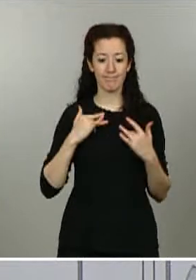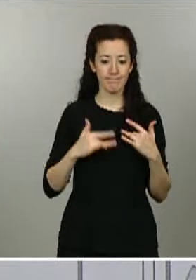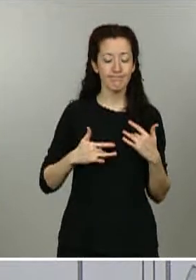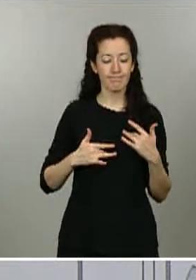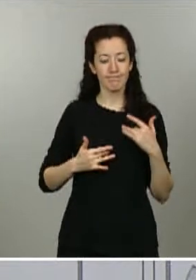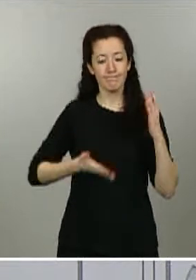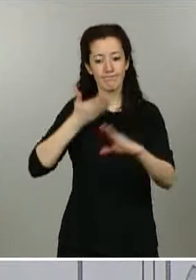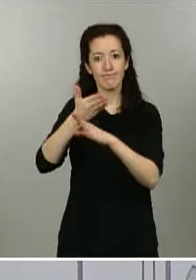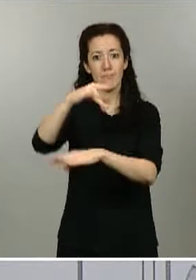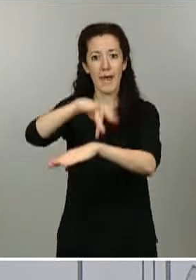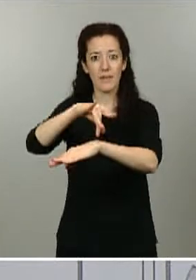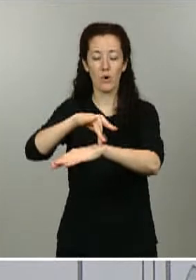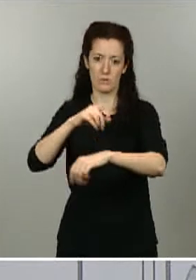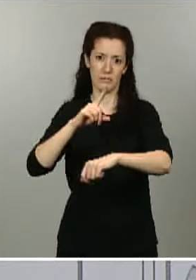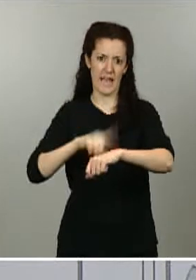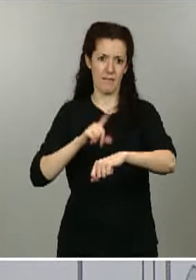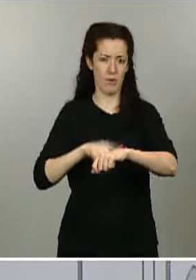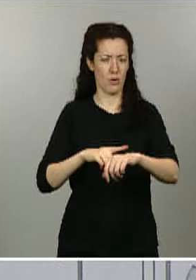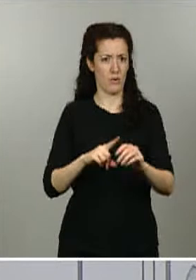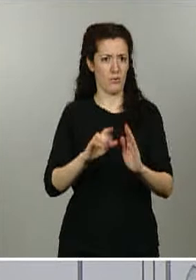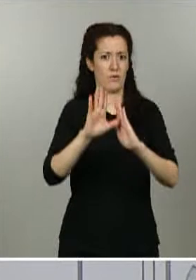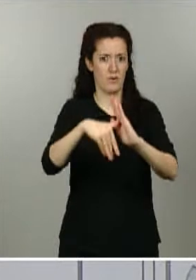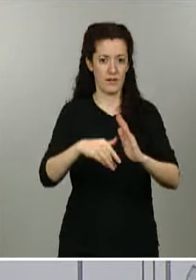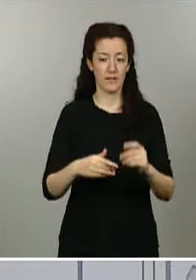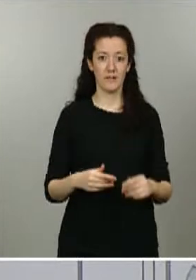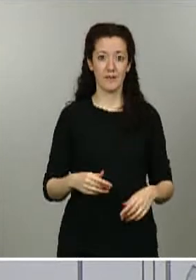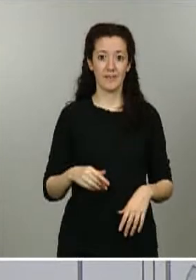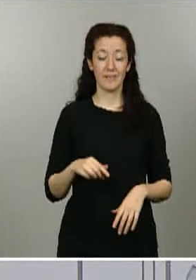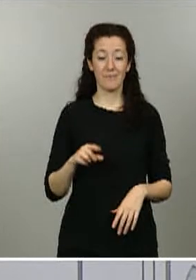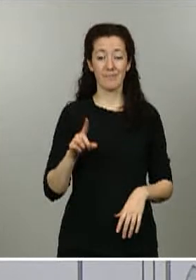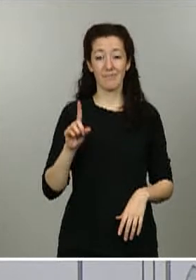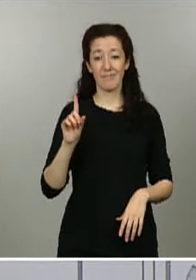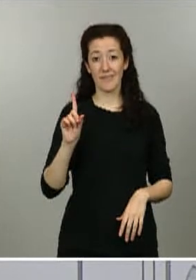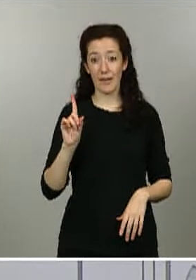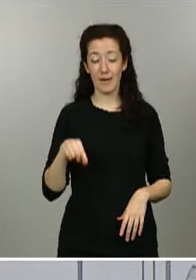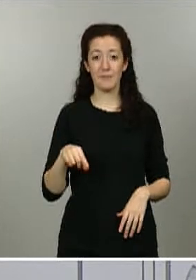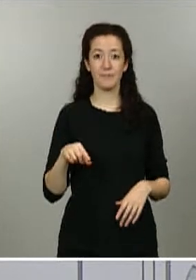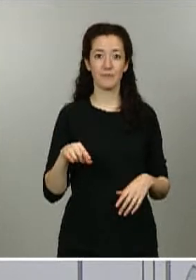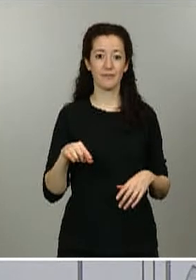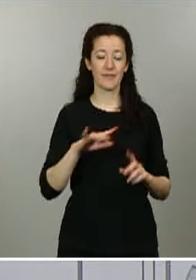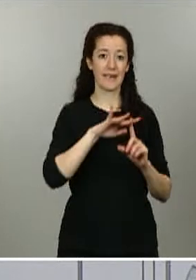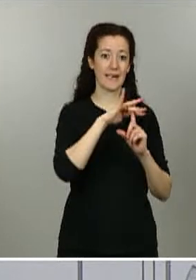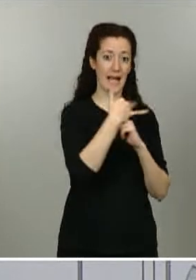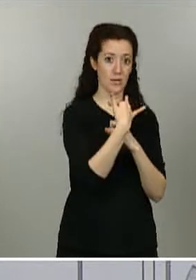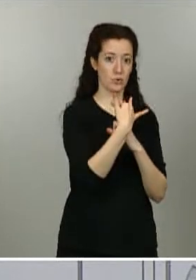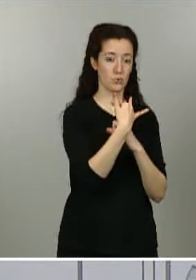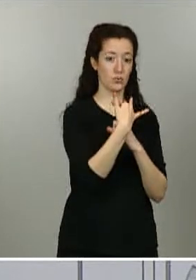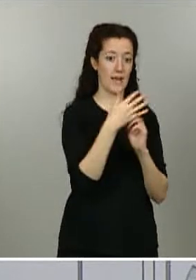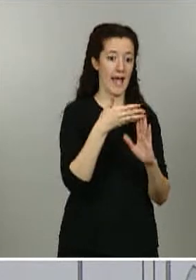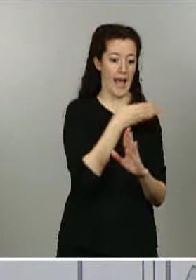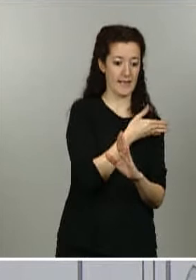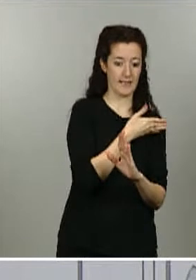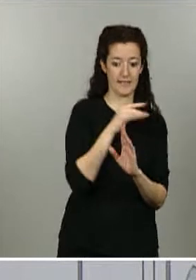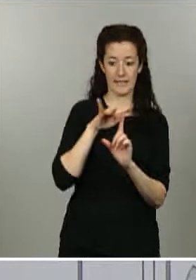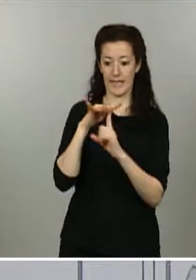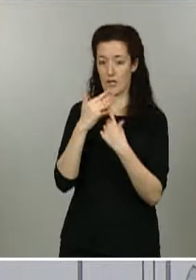los periodos de incubación que pueden pasar de una generación de casos a la siguiente generación de casos. Por lo tanto, concluir con certeza es complicado. Pero